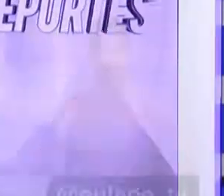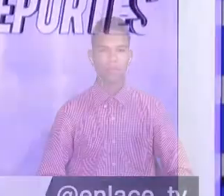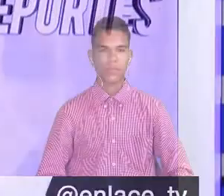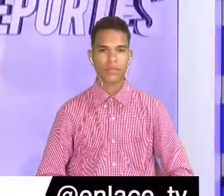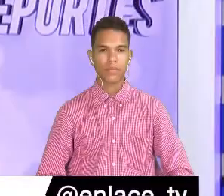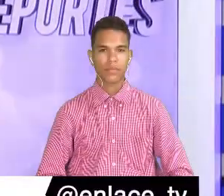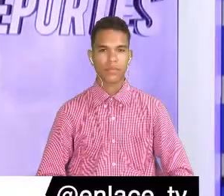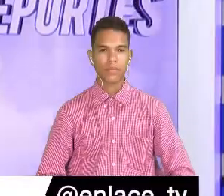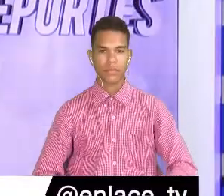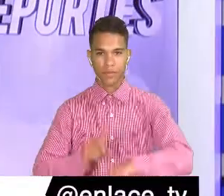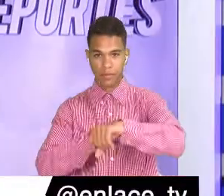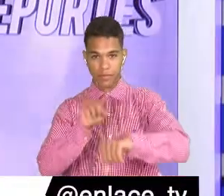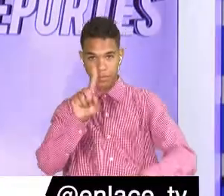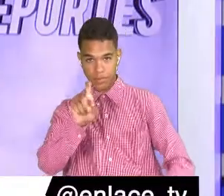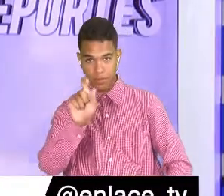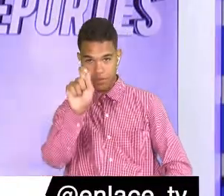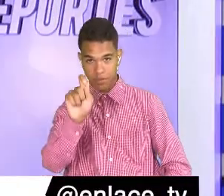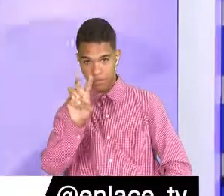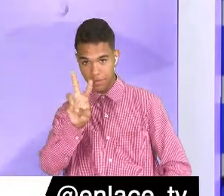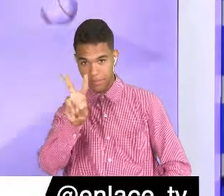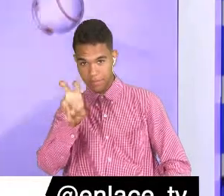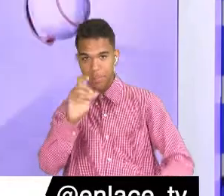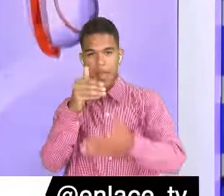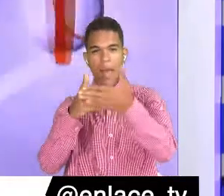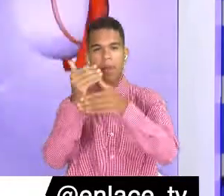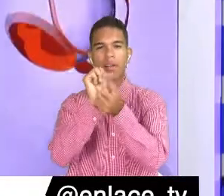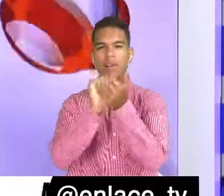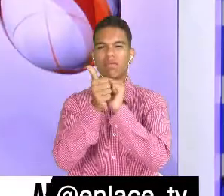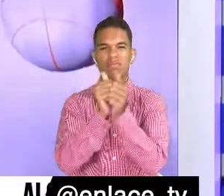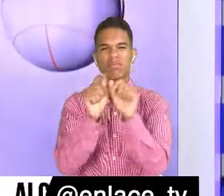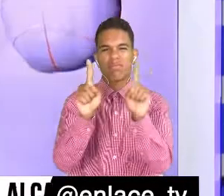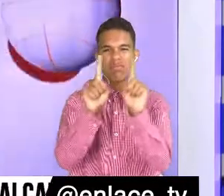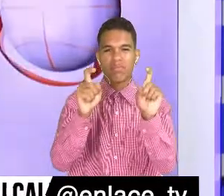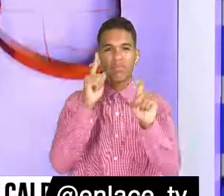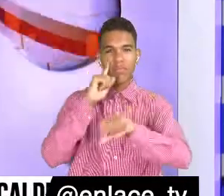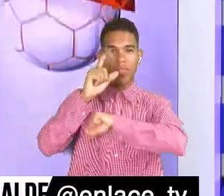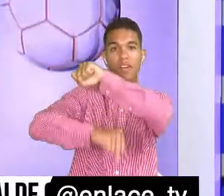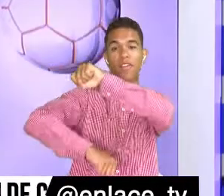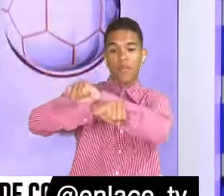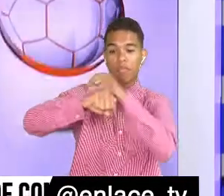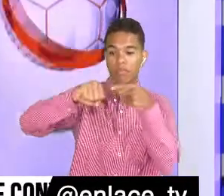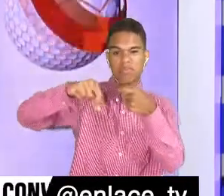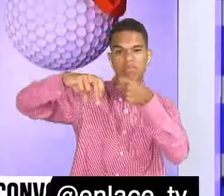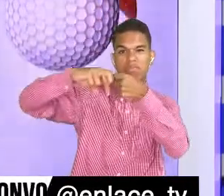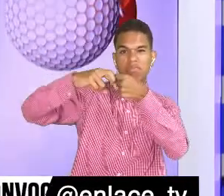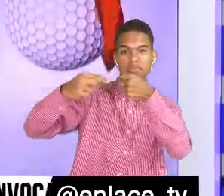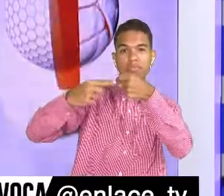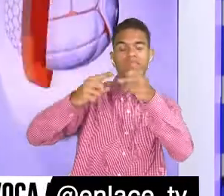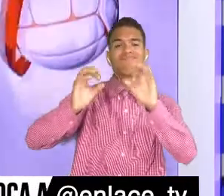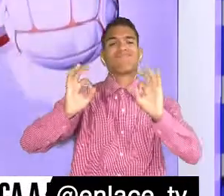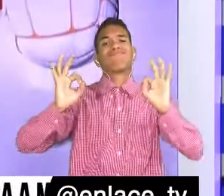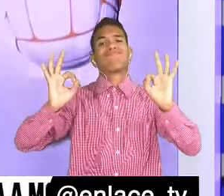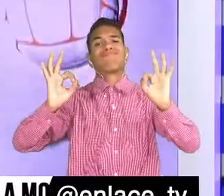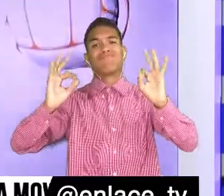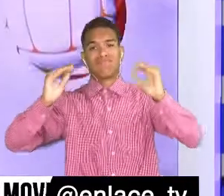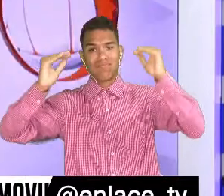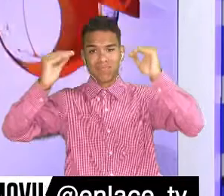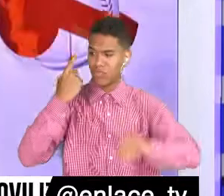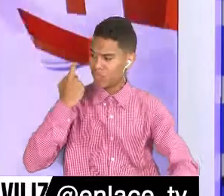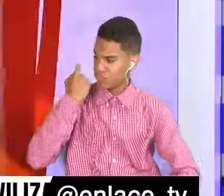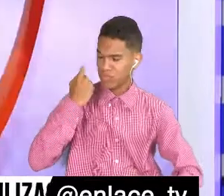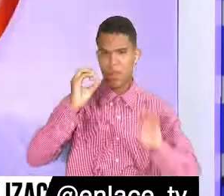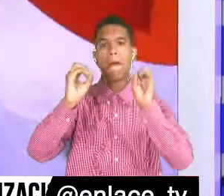Minutos de la tarde, comenzamos con la información deportiva, hablando de fútbol y en especial del equipo Alianza Petrolera, que obtuvo un empate